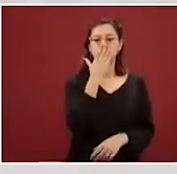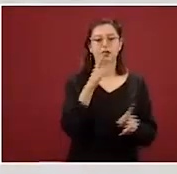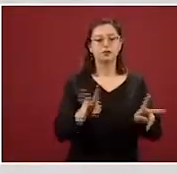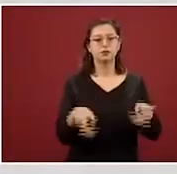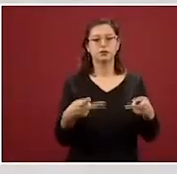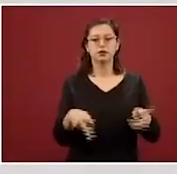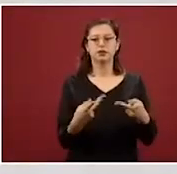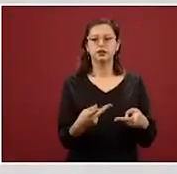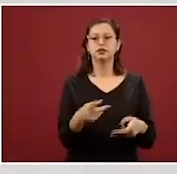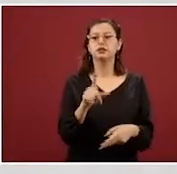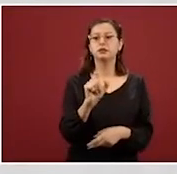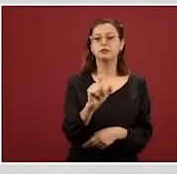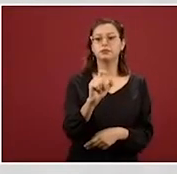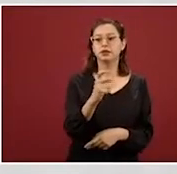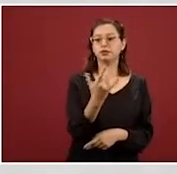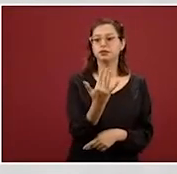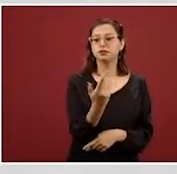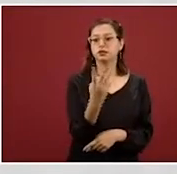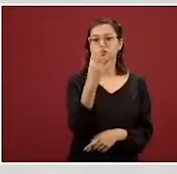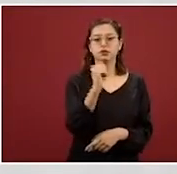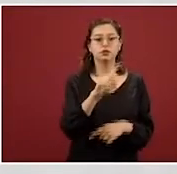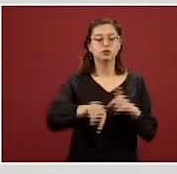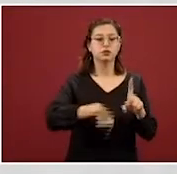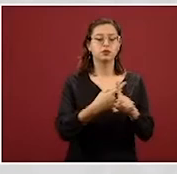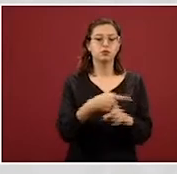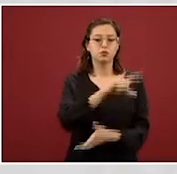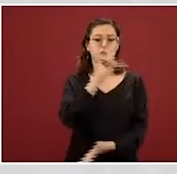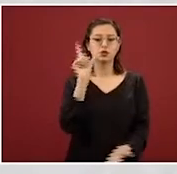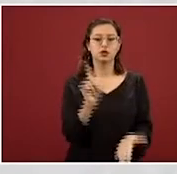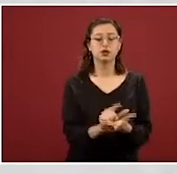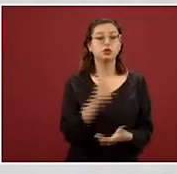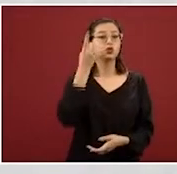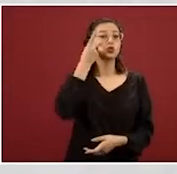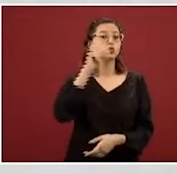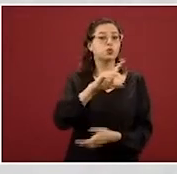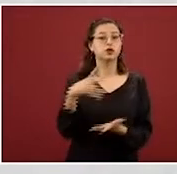de 20.59 pesos por litro y un margen de